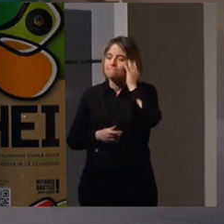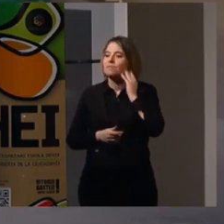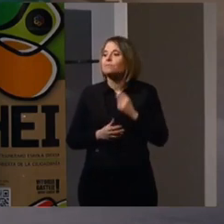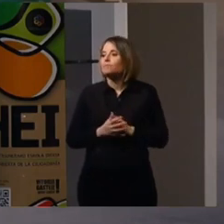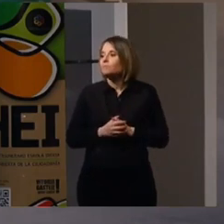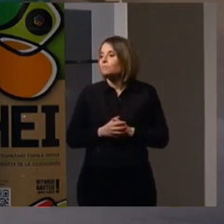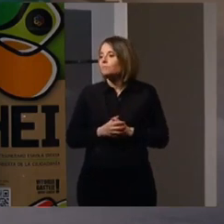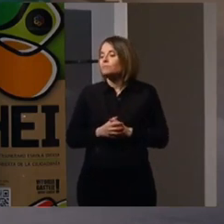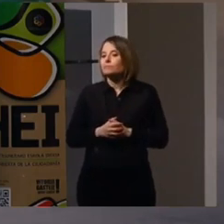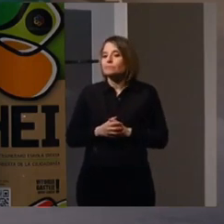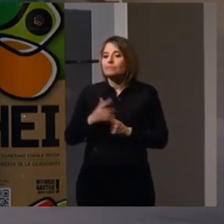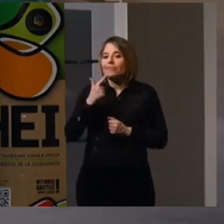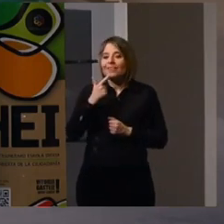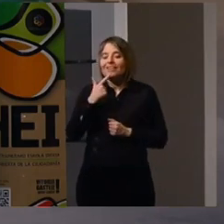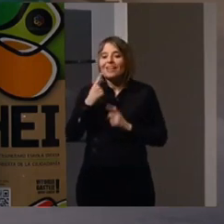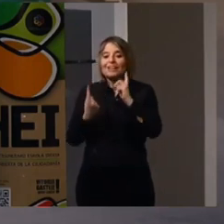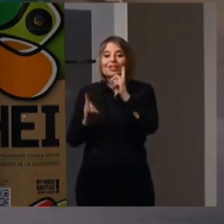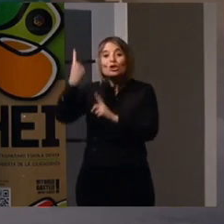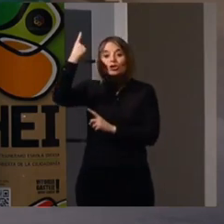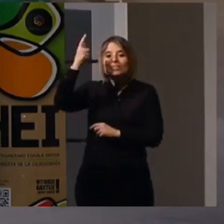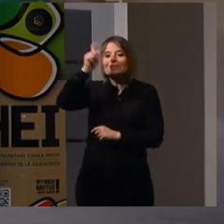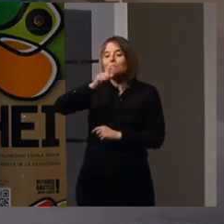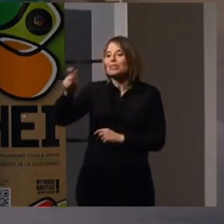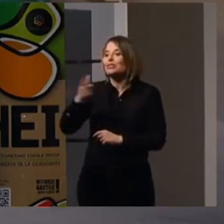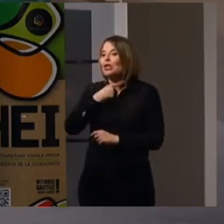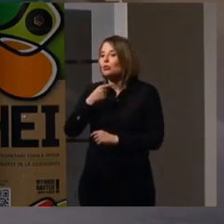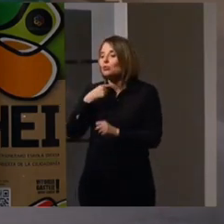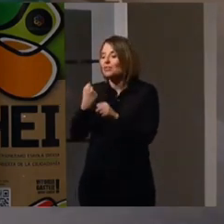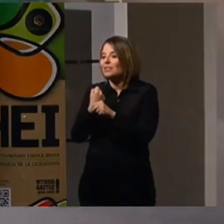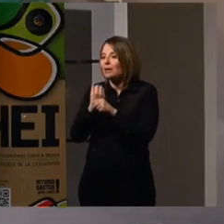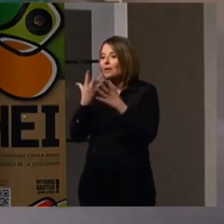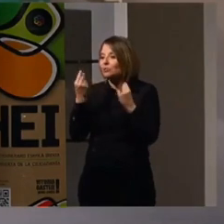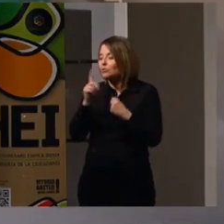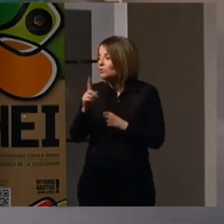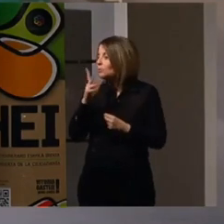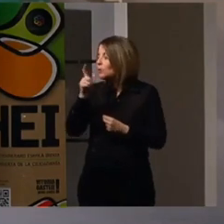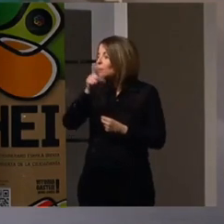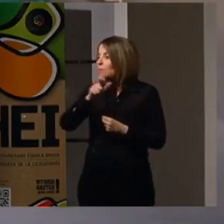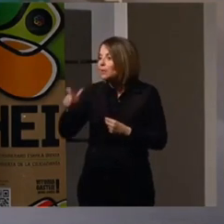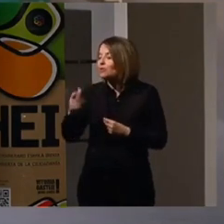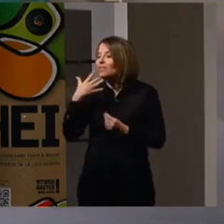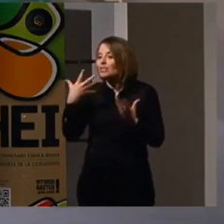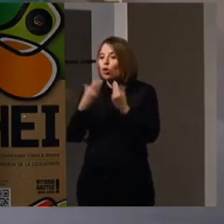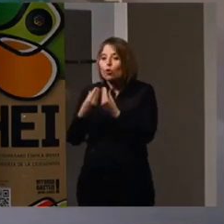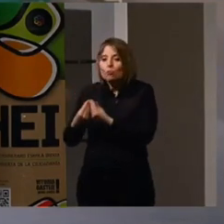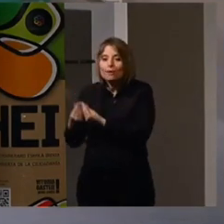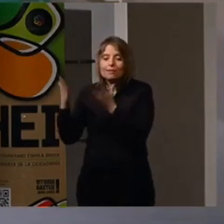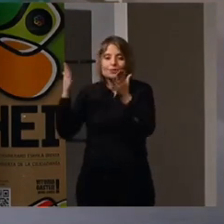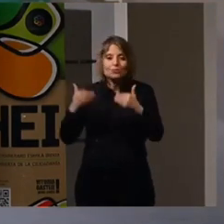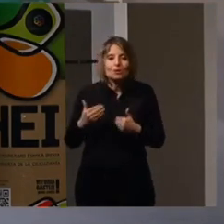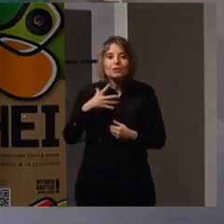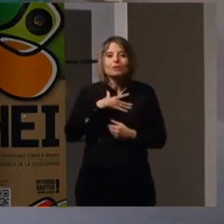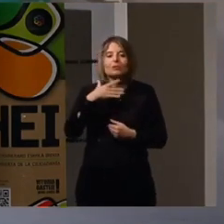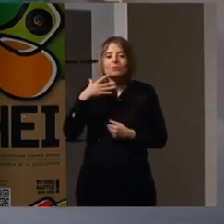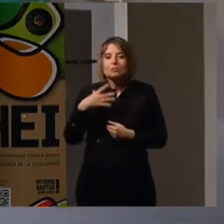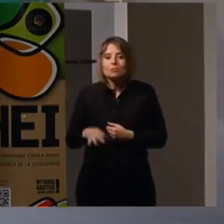Decía Terry Pratchett, a los dioses no les gustan las personas que no trabajen mucho, porque las personas que no están ocupadas continuamente